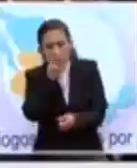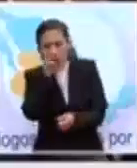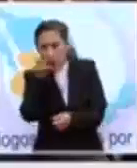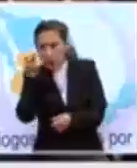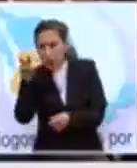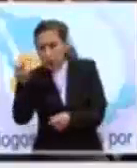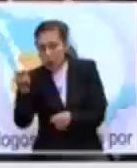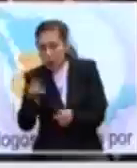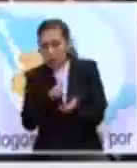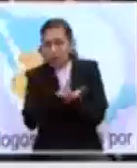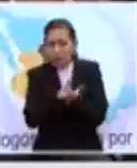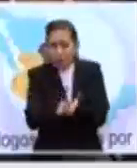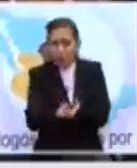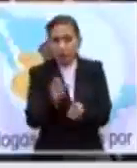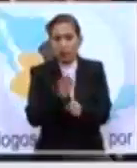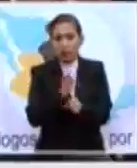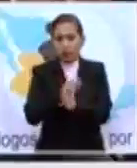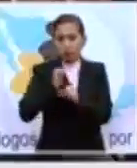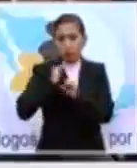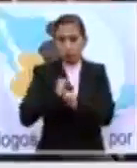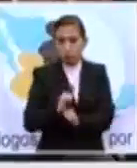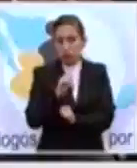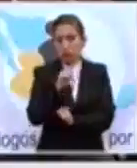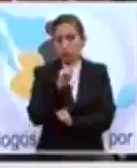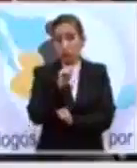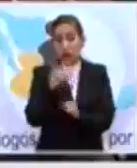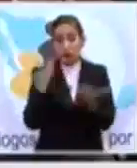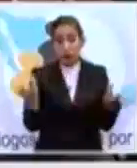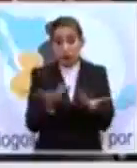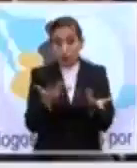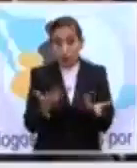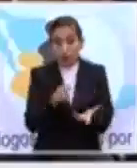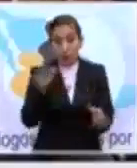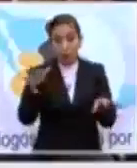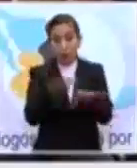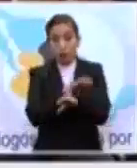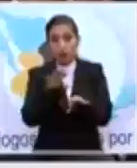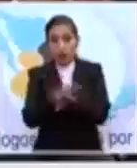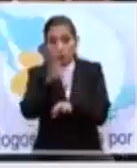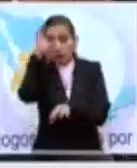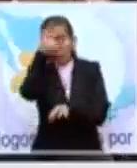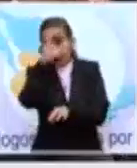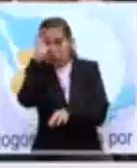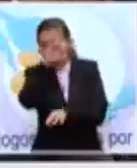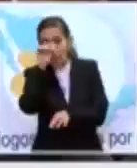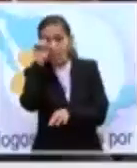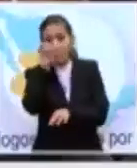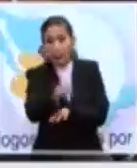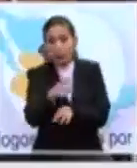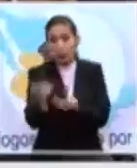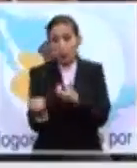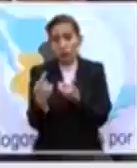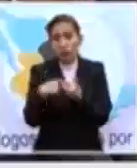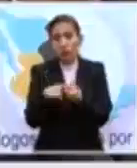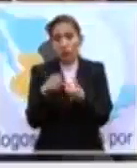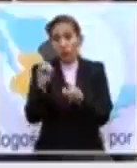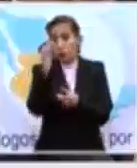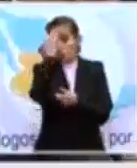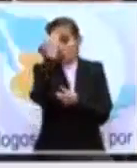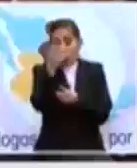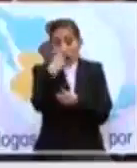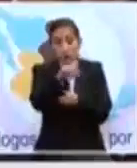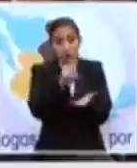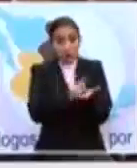tutela de derechos y hacer que la tutela de derechos se vaya haciendo como un cambio de cultura, en el mismo afiliado que a veces no conoce sus